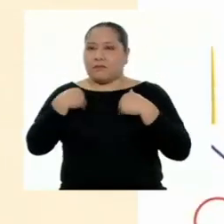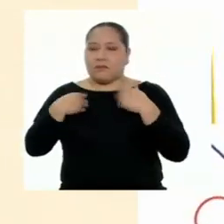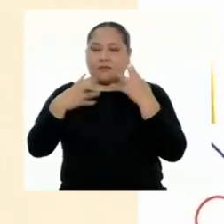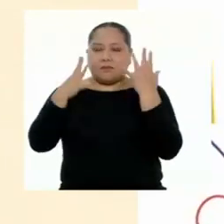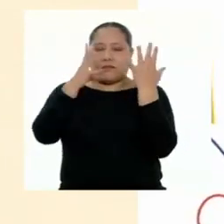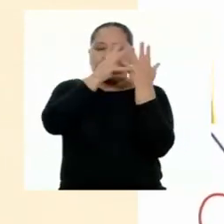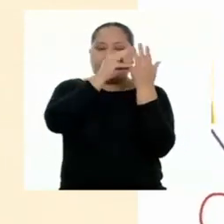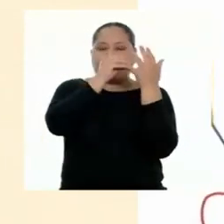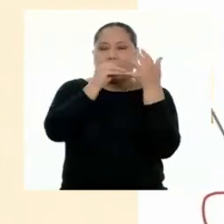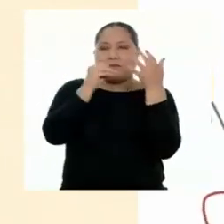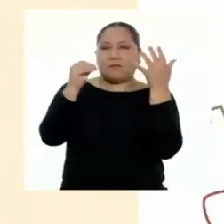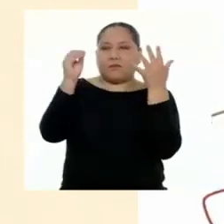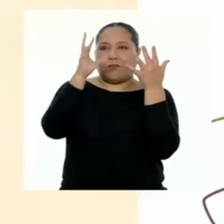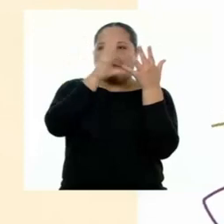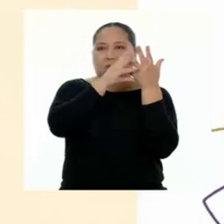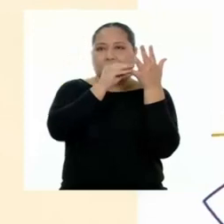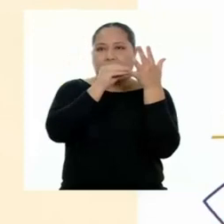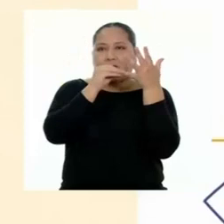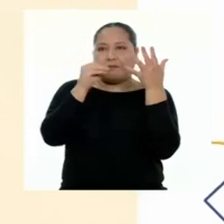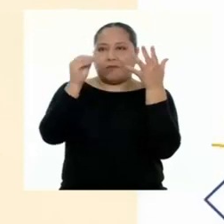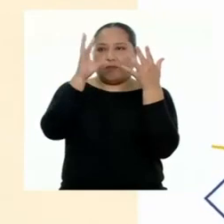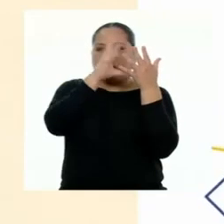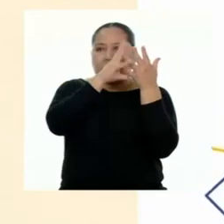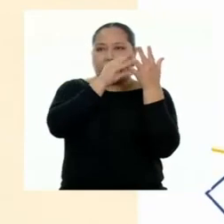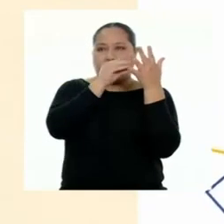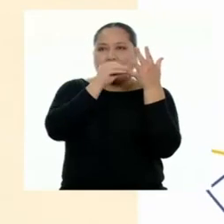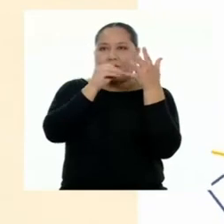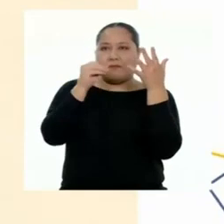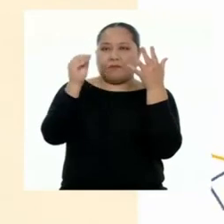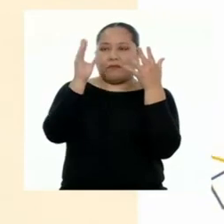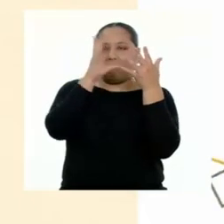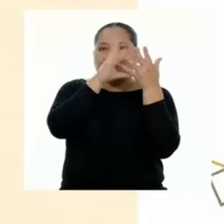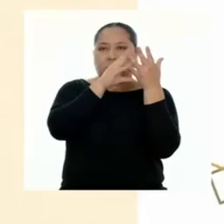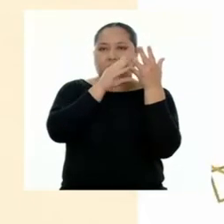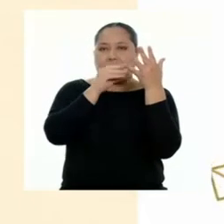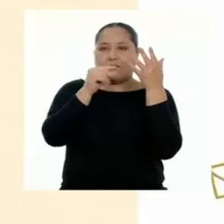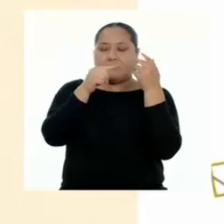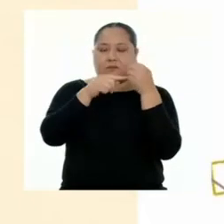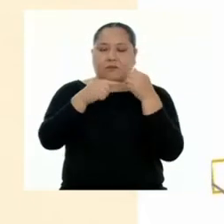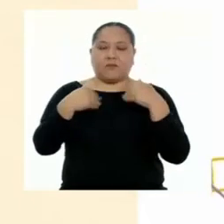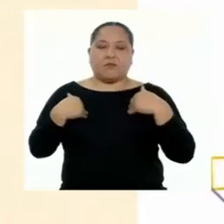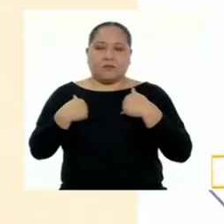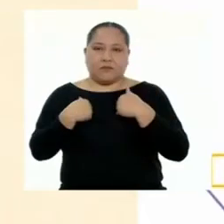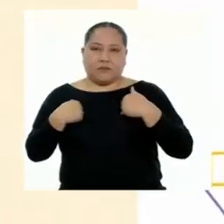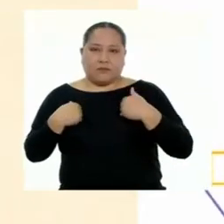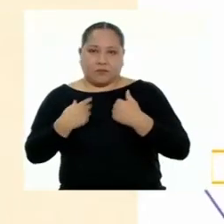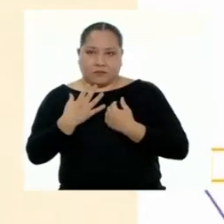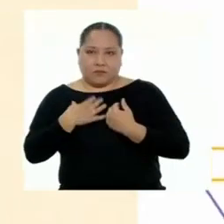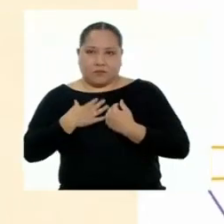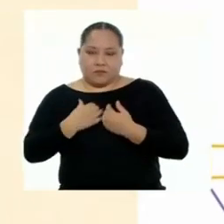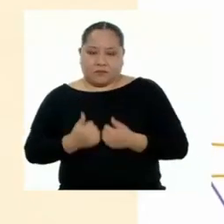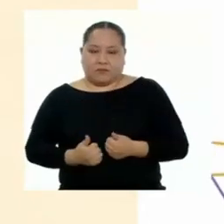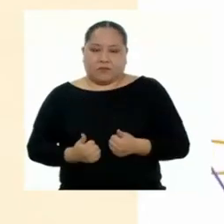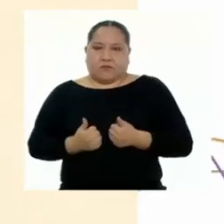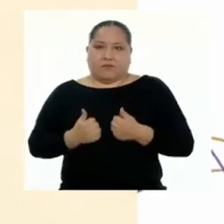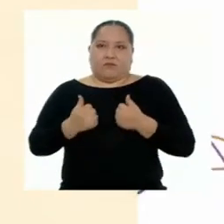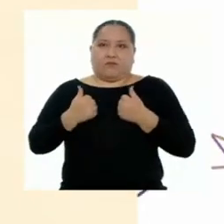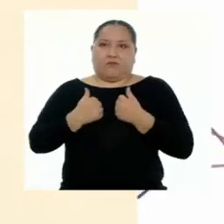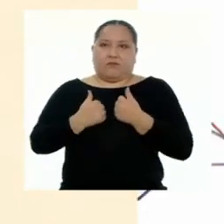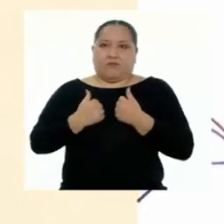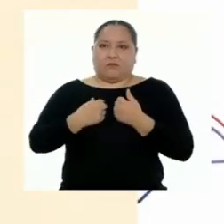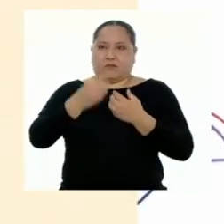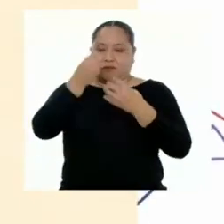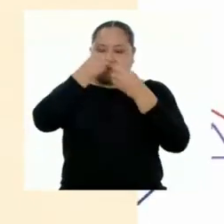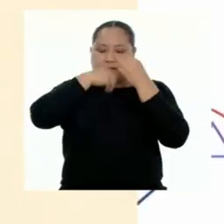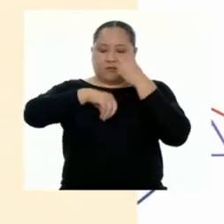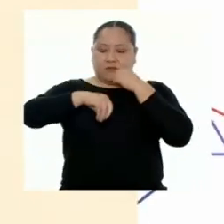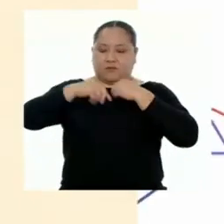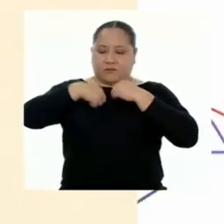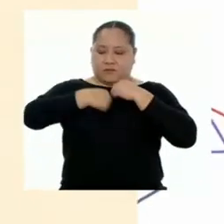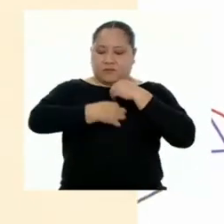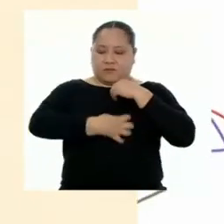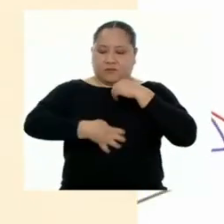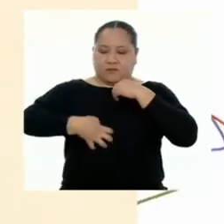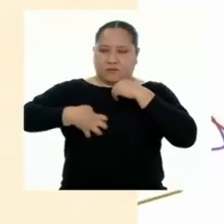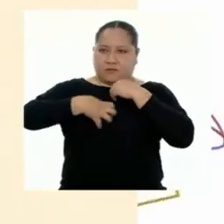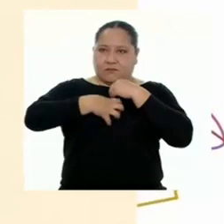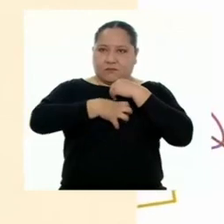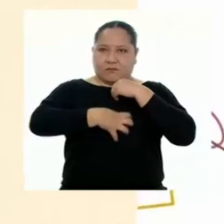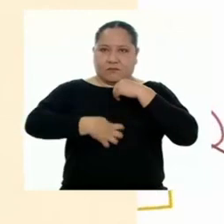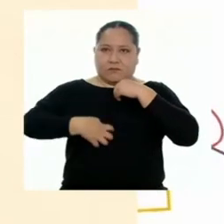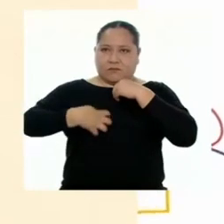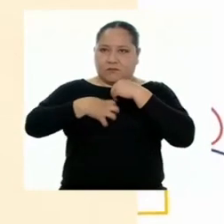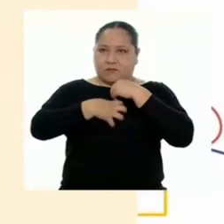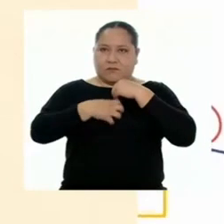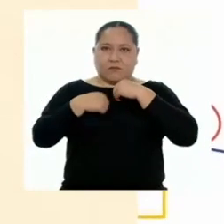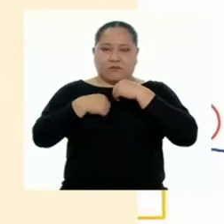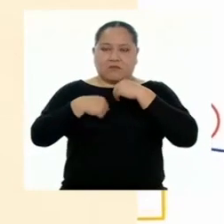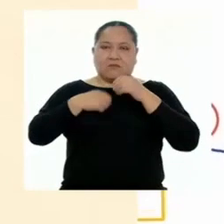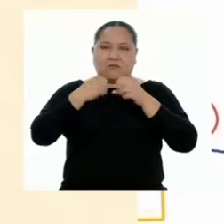planta, usa las moléculas de esta para obtener energía y materia para sus propias células, con el objetivo de que realicen